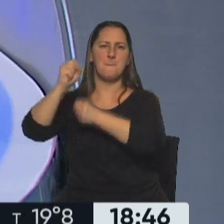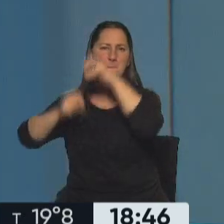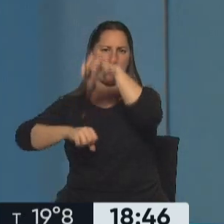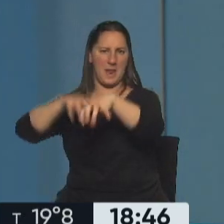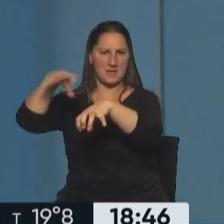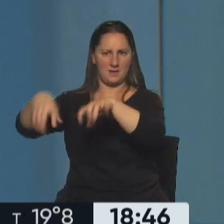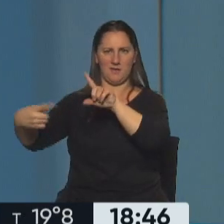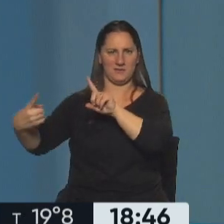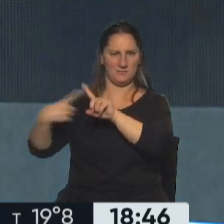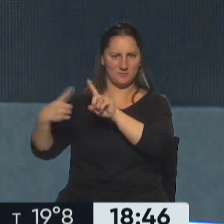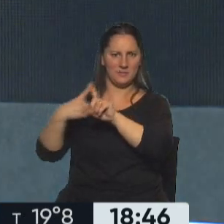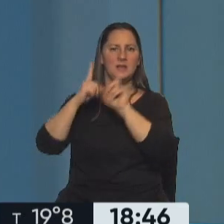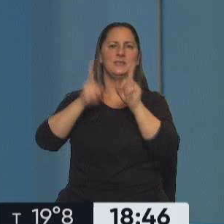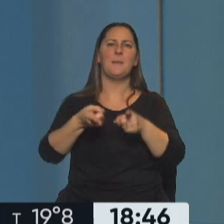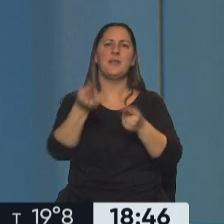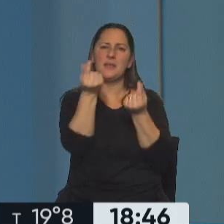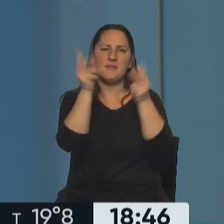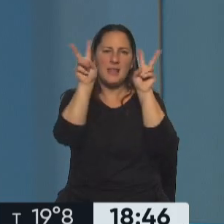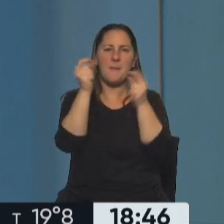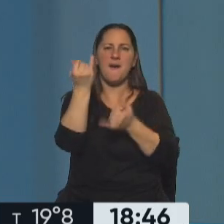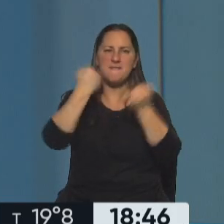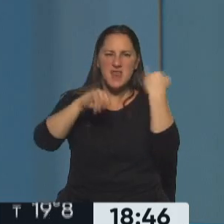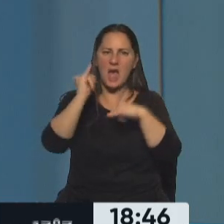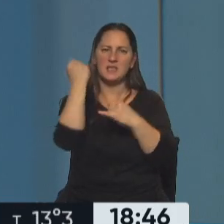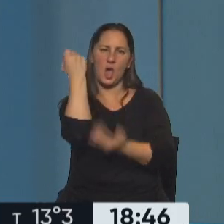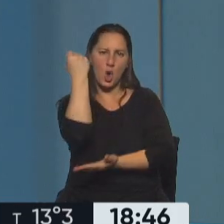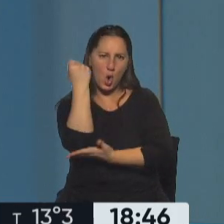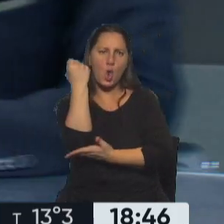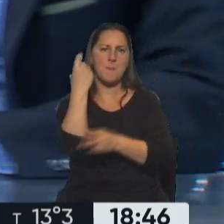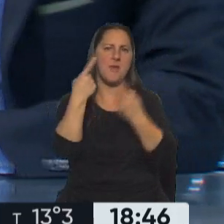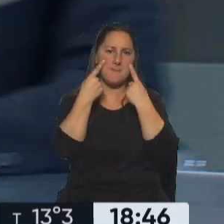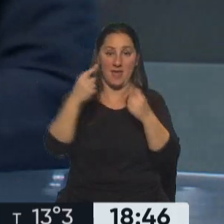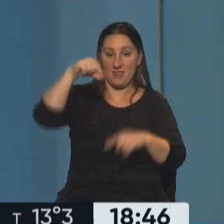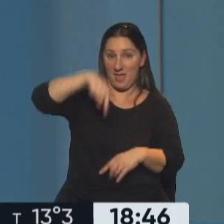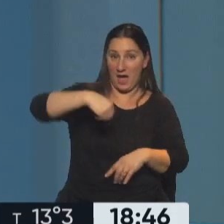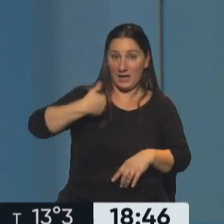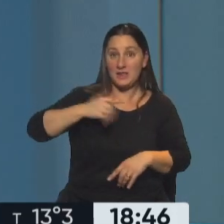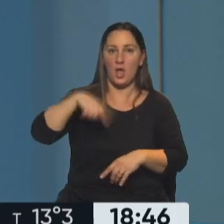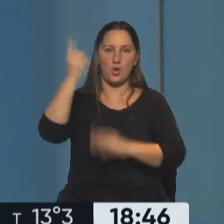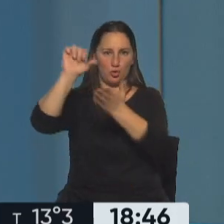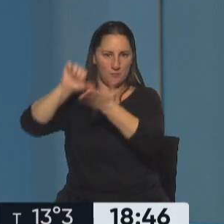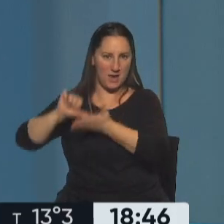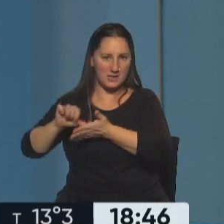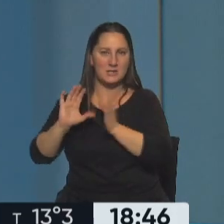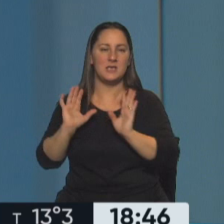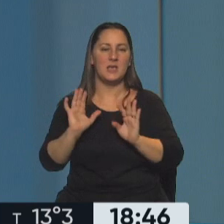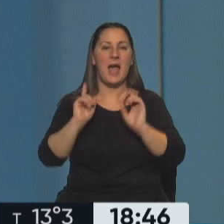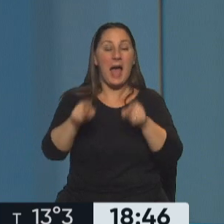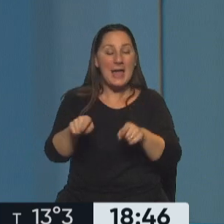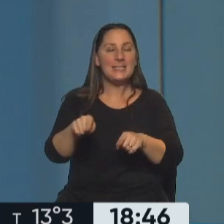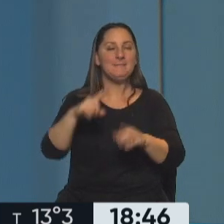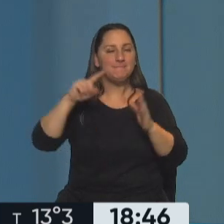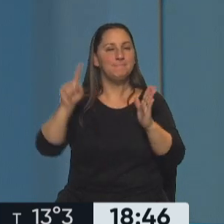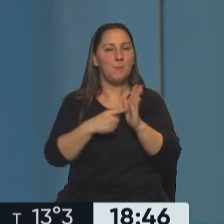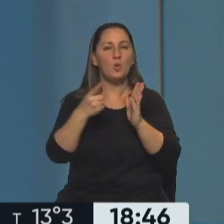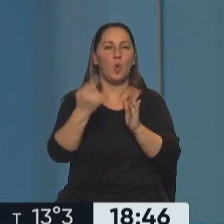visto bueno del mundo financiero, ¿sí? Lo cual ahí hay un nacional y exterior. Claro, lo cual también ahí hay un punto, al menos